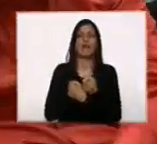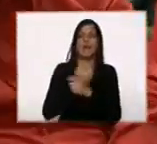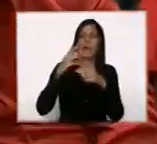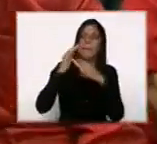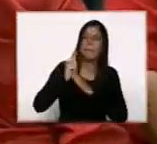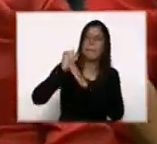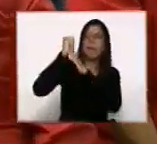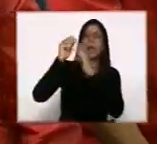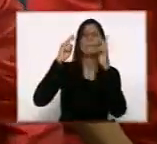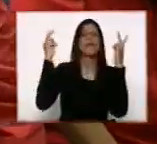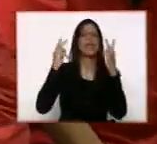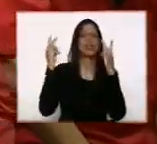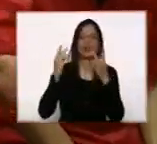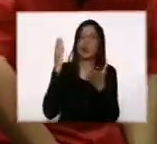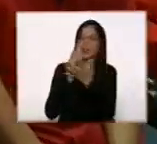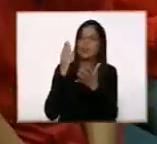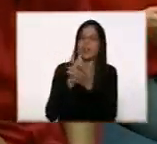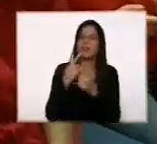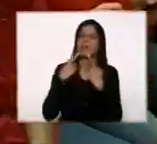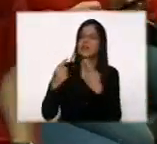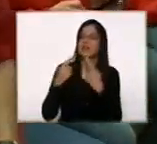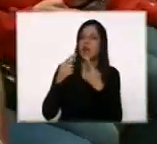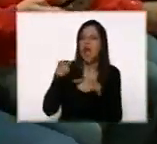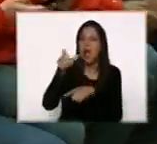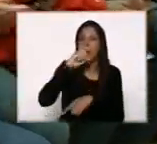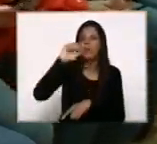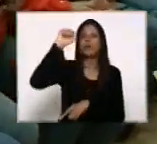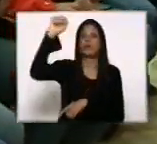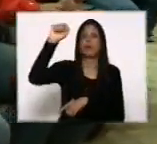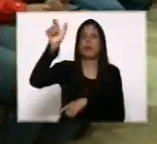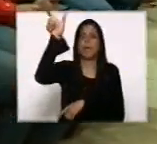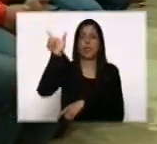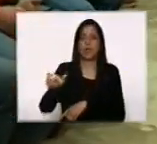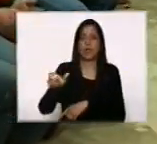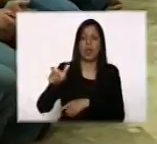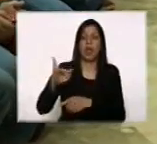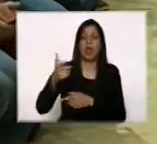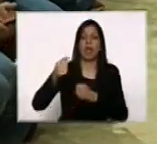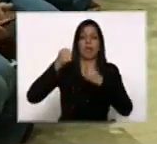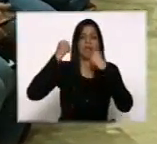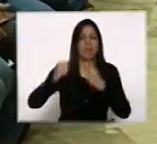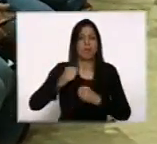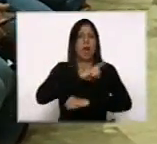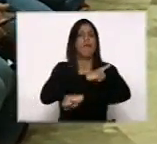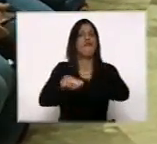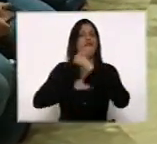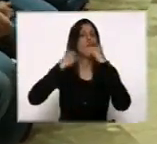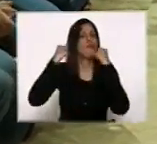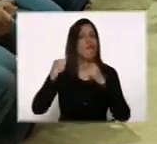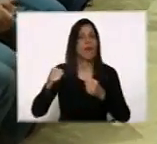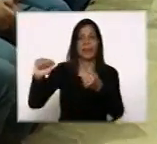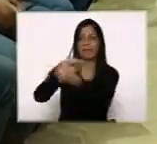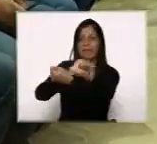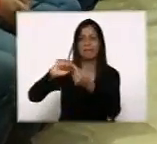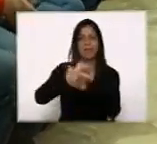victoria, no nos cansamos de decirle, a ese hombre indestructible que es el presidente Nicolás